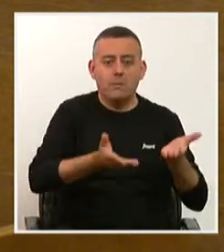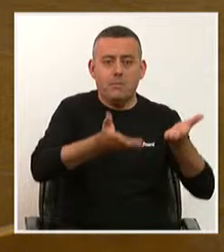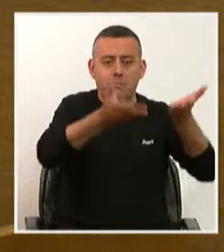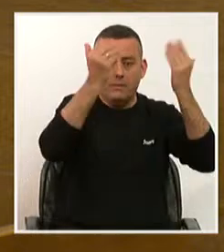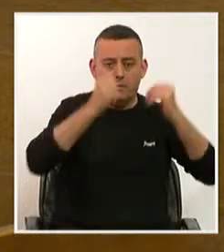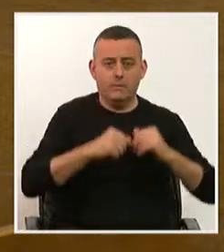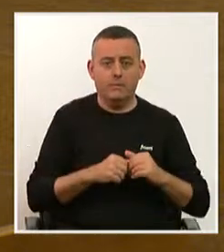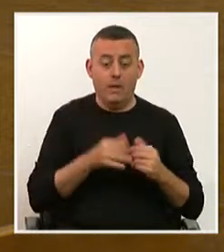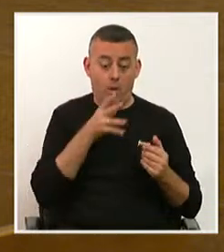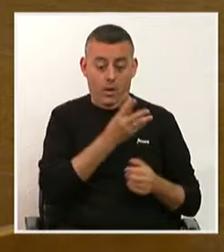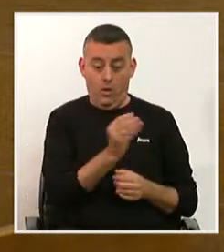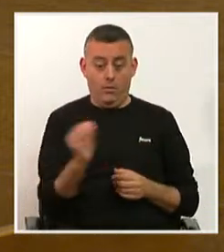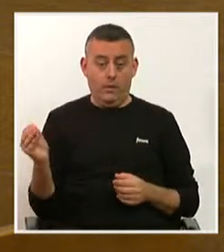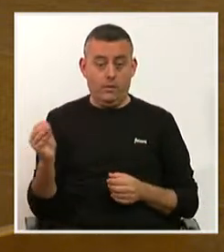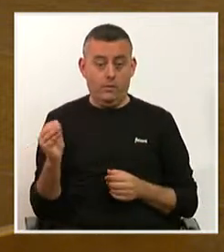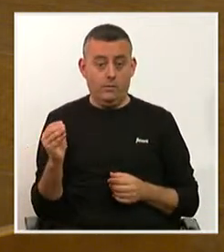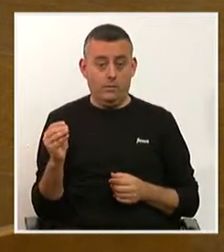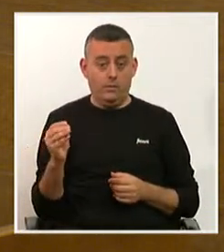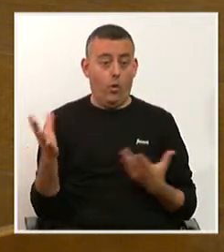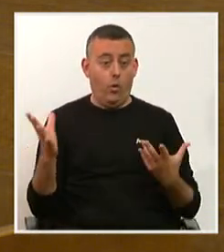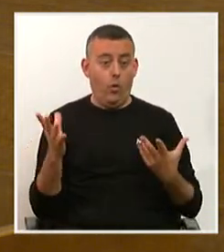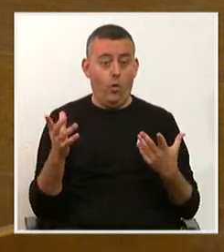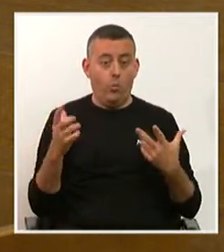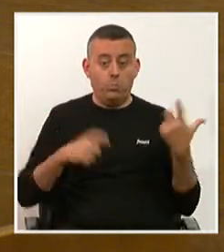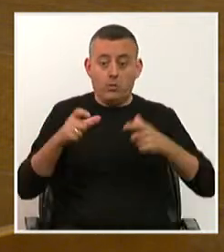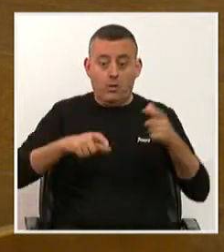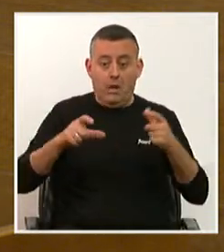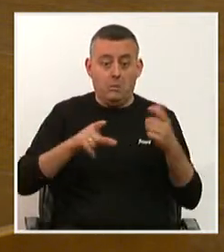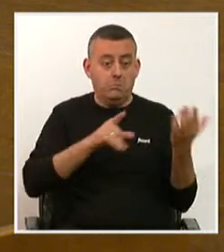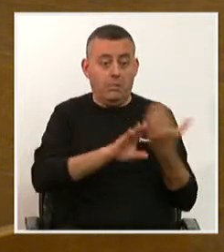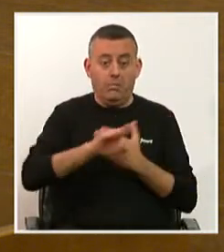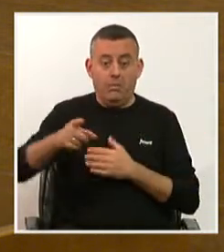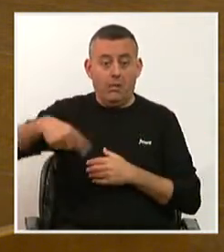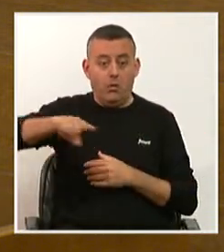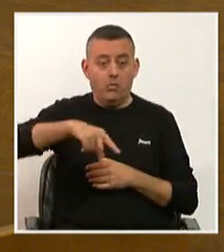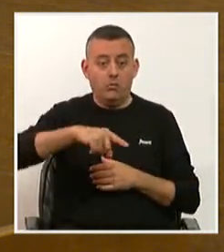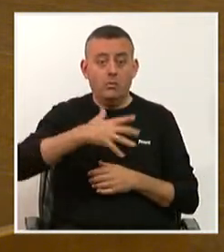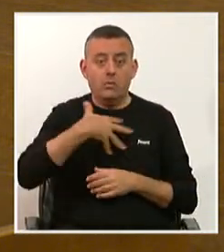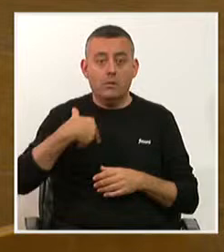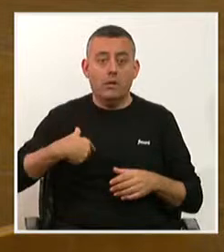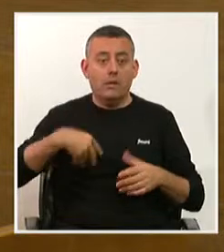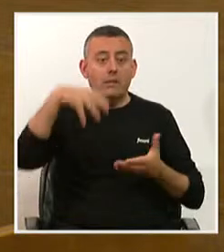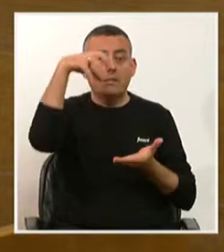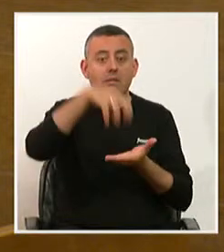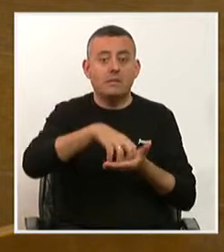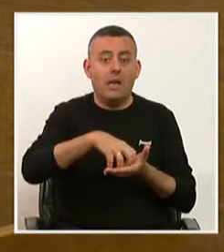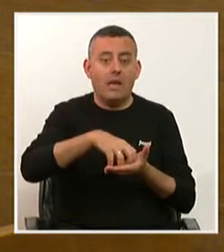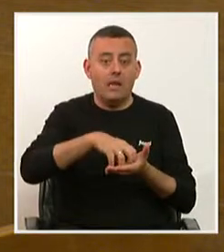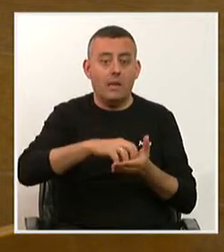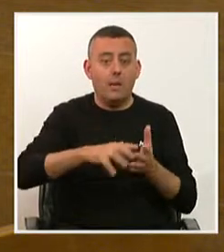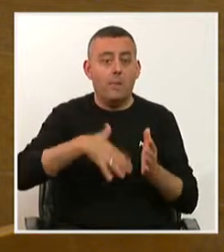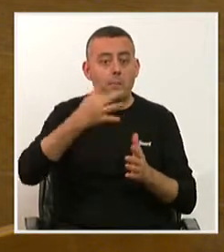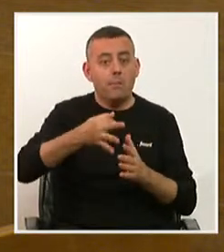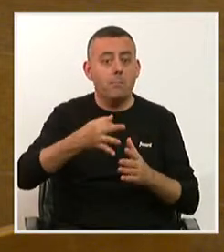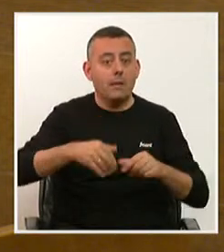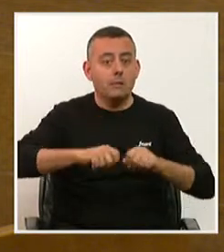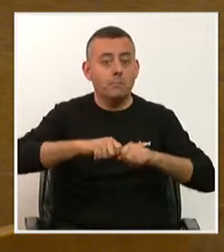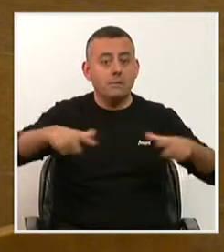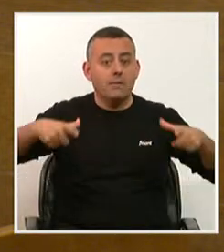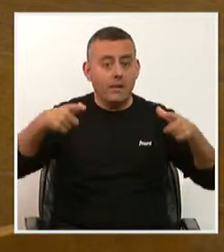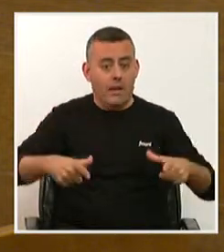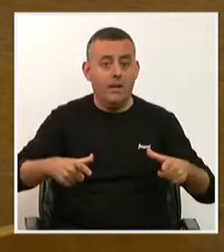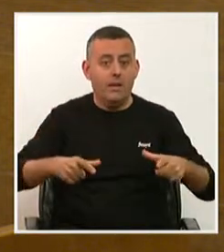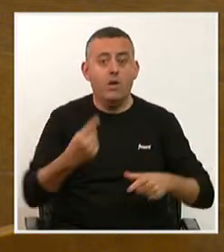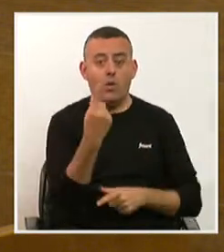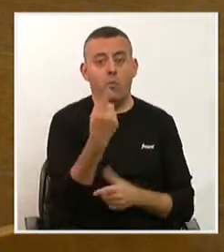persona o qui y ve no va a voler comprarse un Chale más piscina por un millón de euros que no un